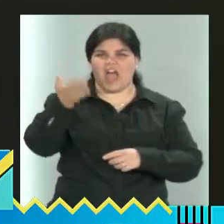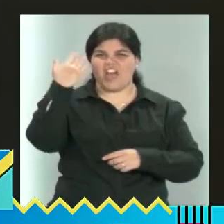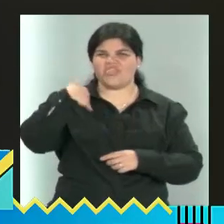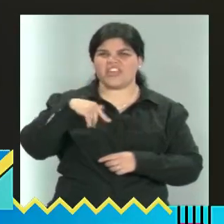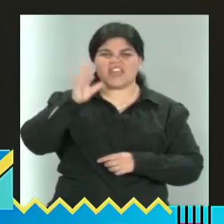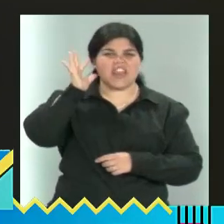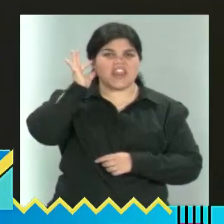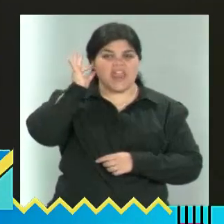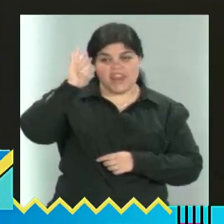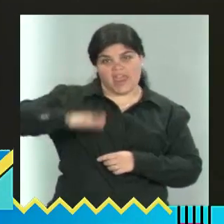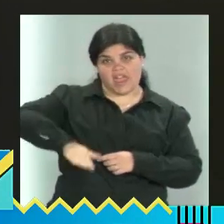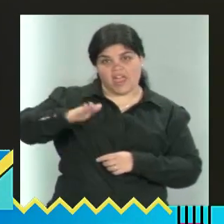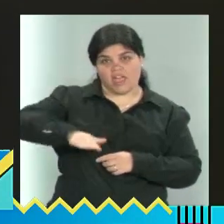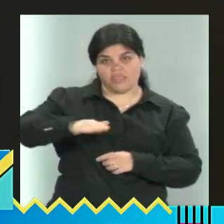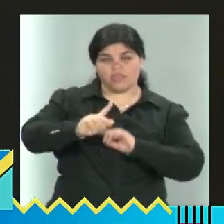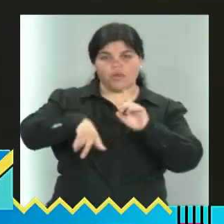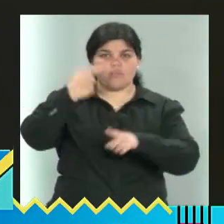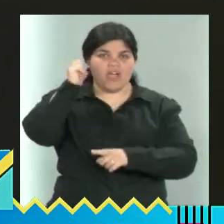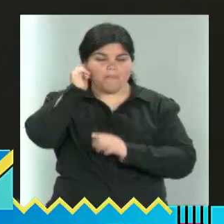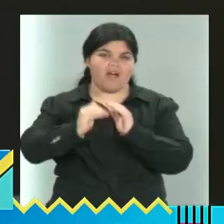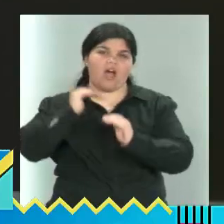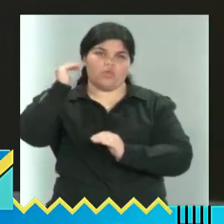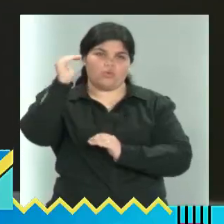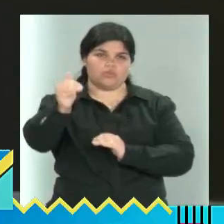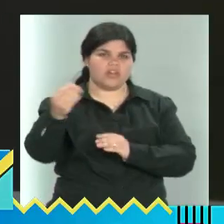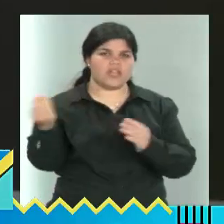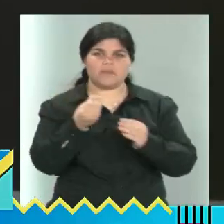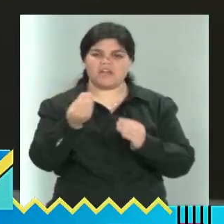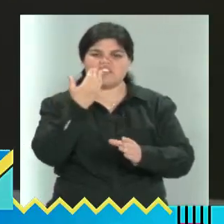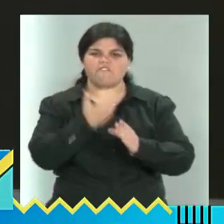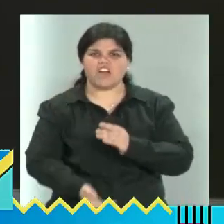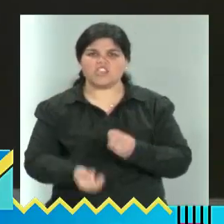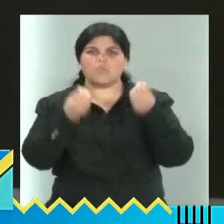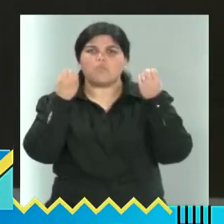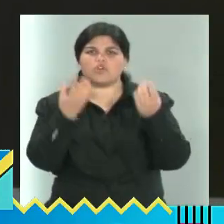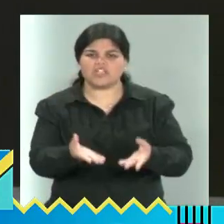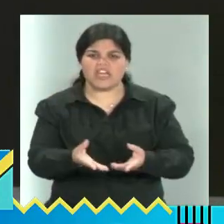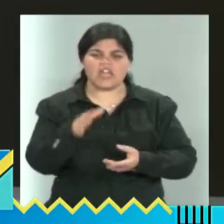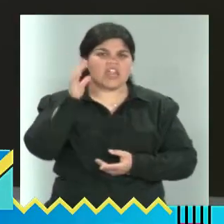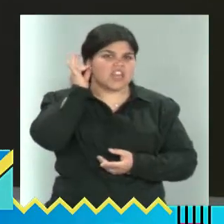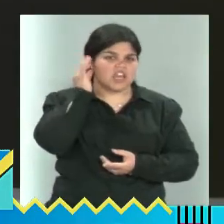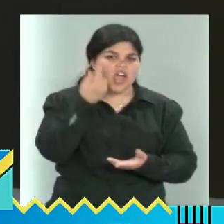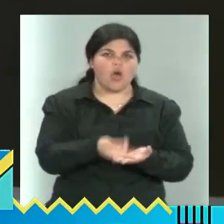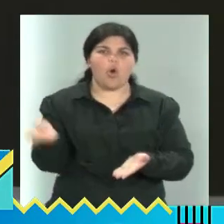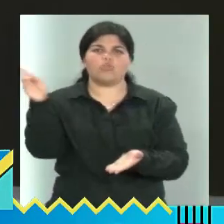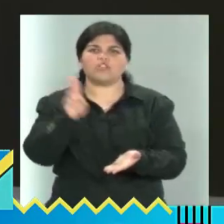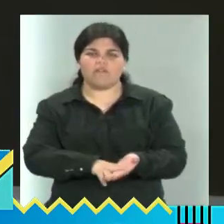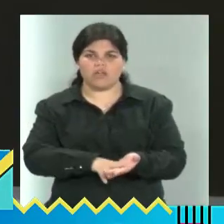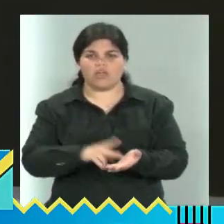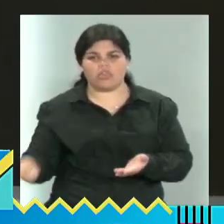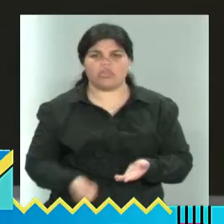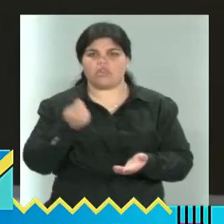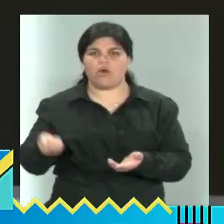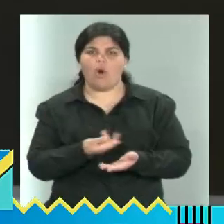que ya después ya no era menor. ¿Qué falló en el medio para que eso pudiera pasar? Digo, en tanto en términos del Estado, fallaron